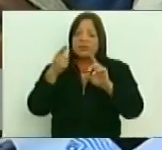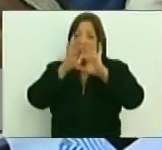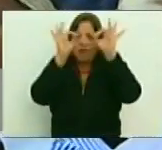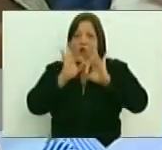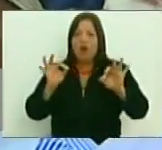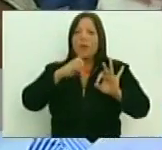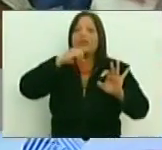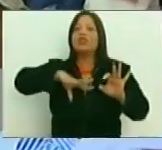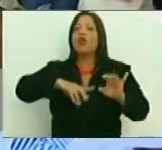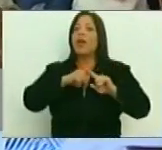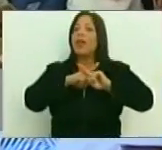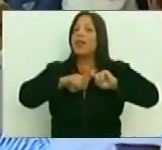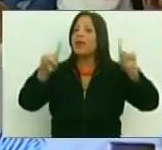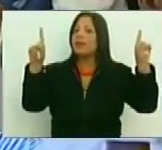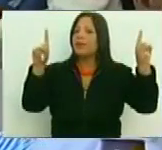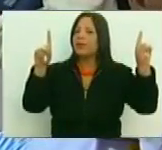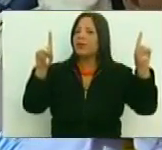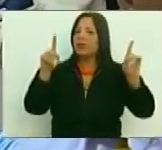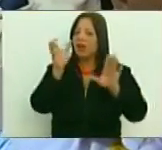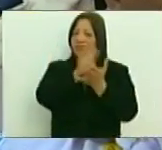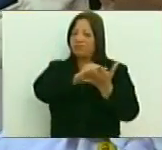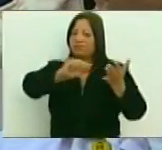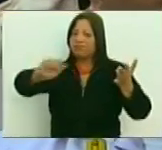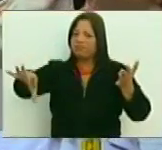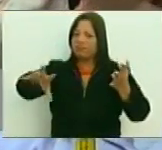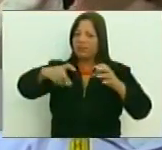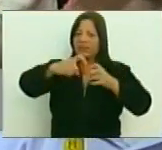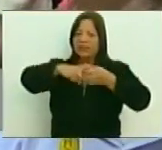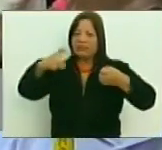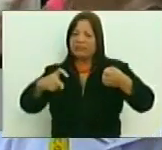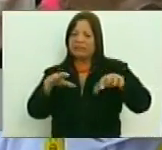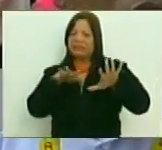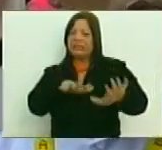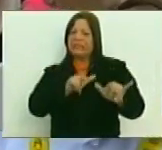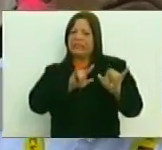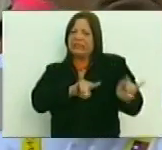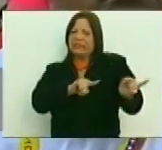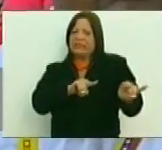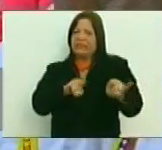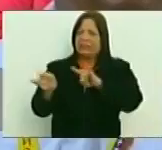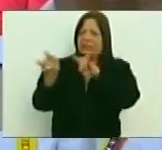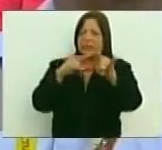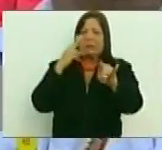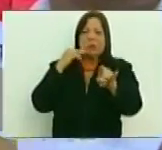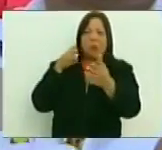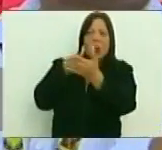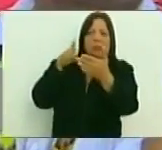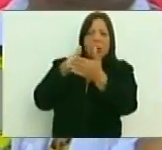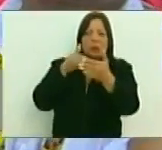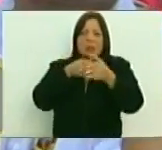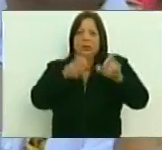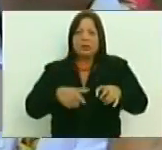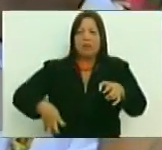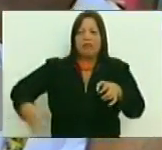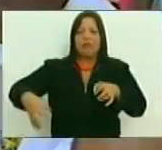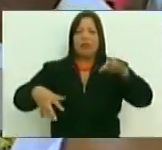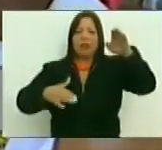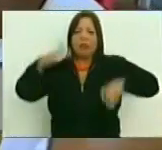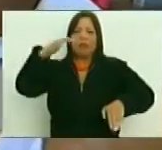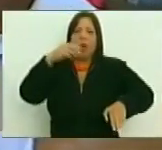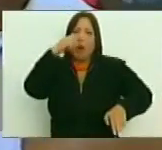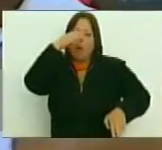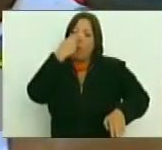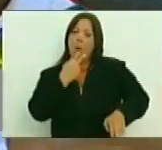la historia que legitimó un orden excluyente, sexista, racista, clasista. Un